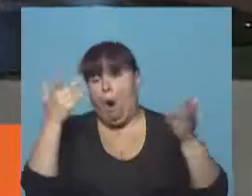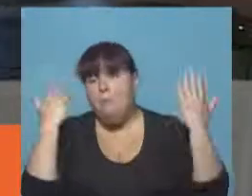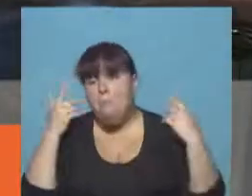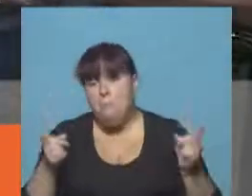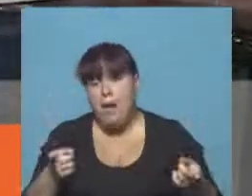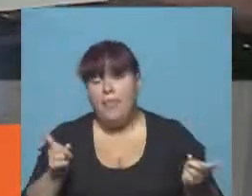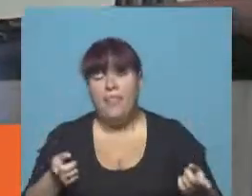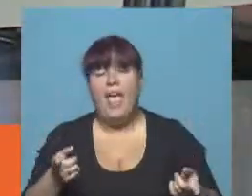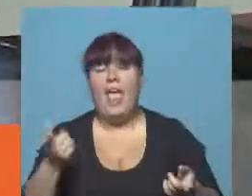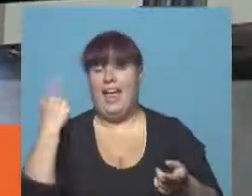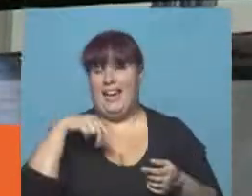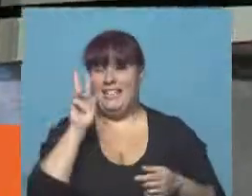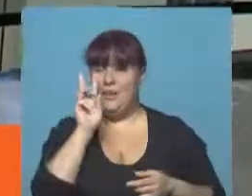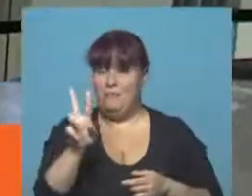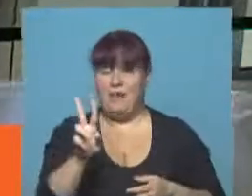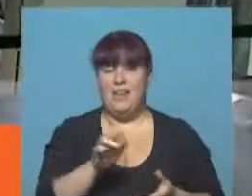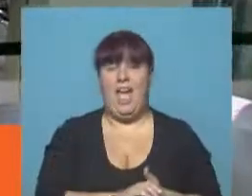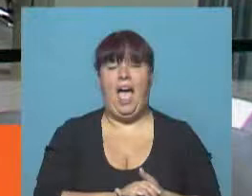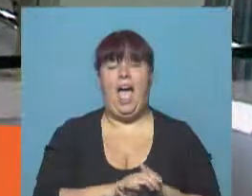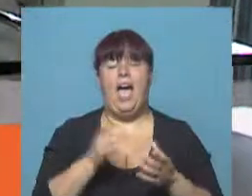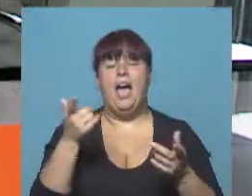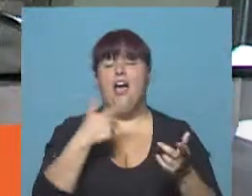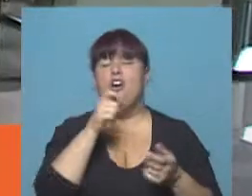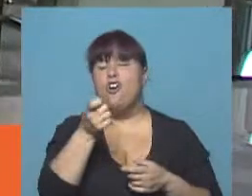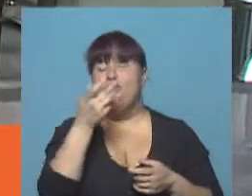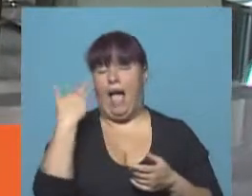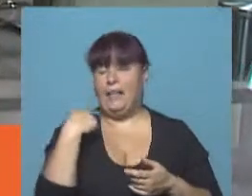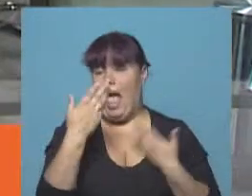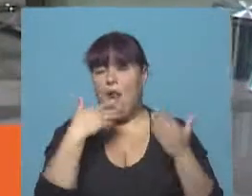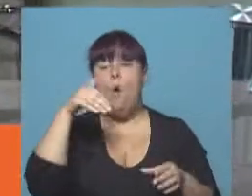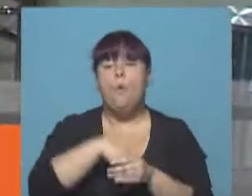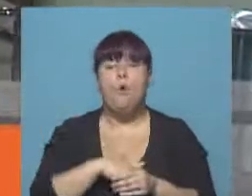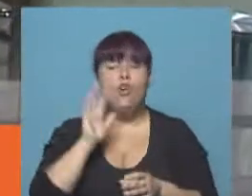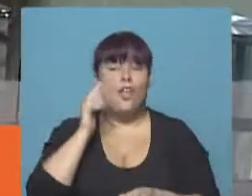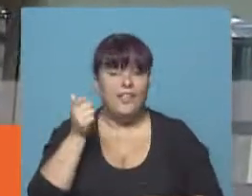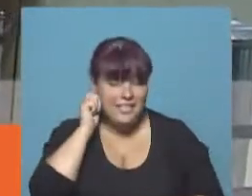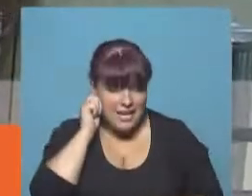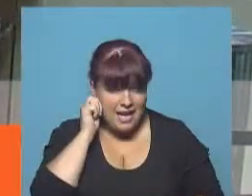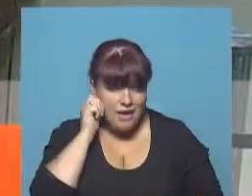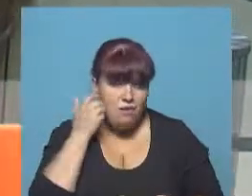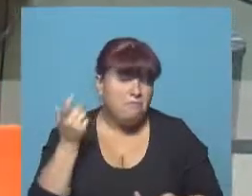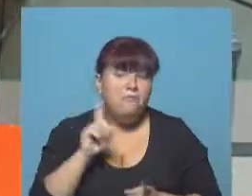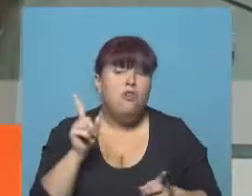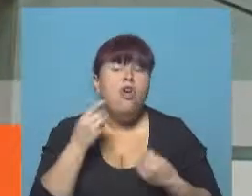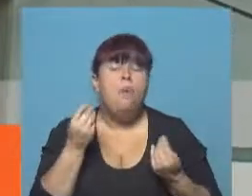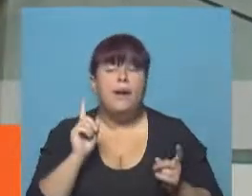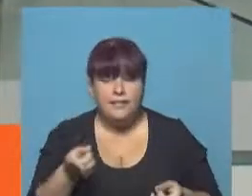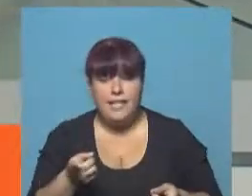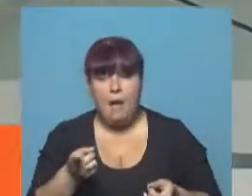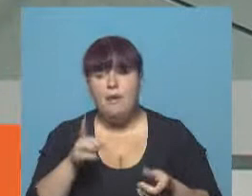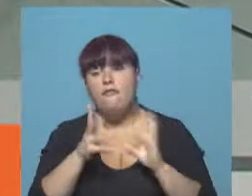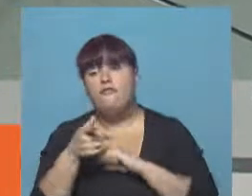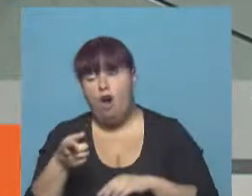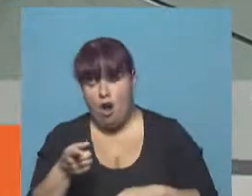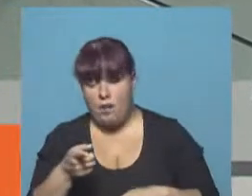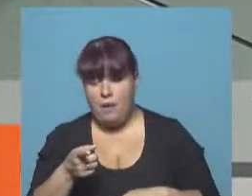también recién veíamos en el programa, en el comentario anterior, votar a los 16 años, ¿por qué no también hacerlo de esta